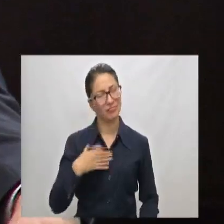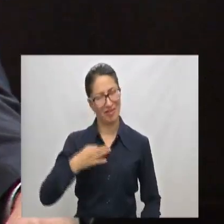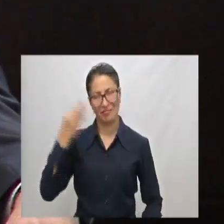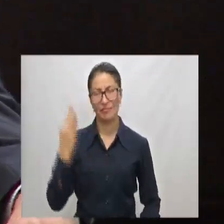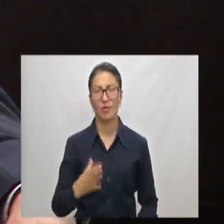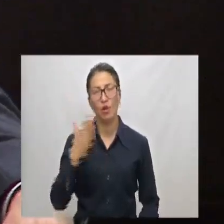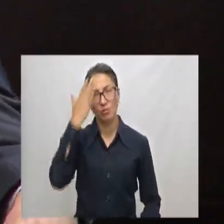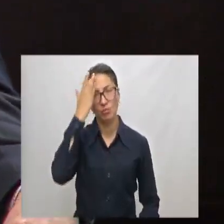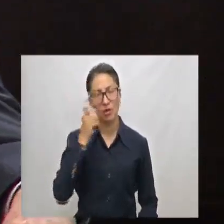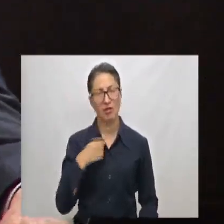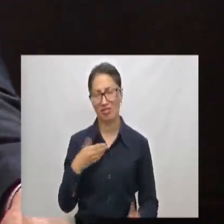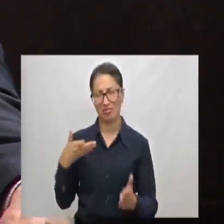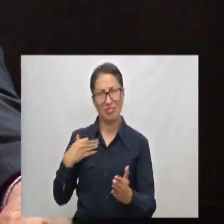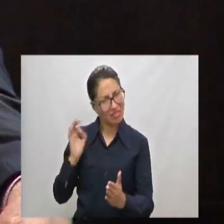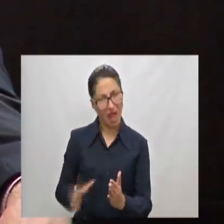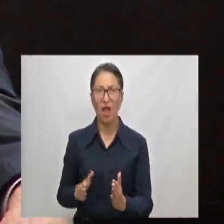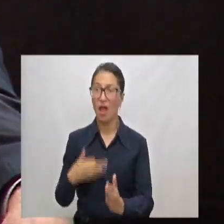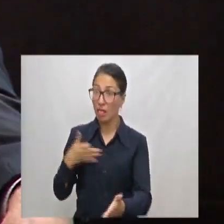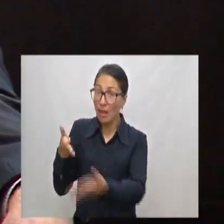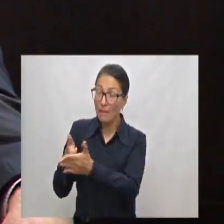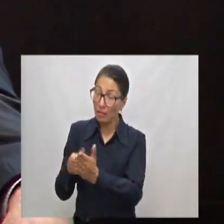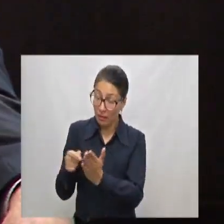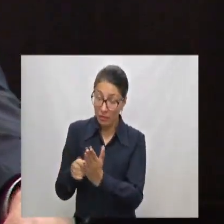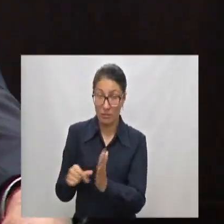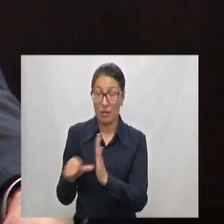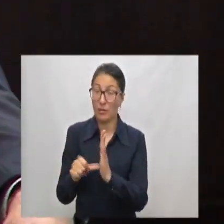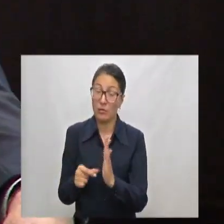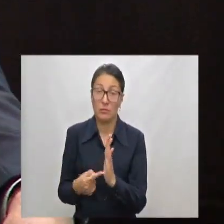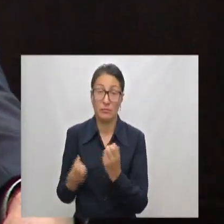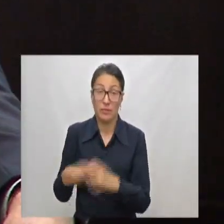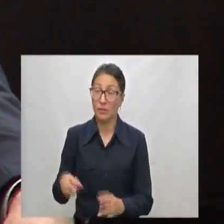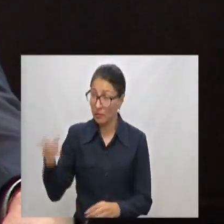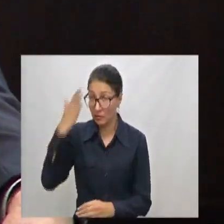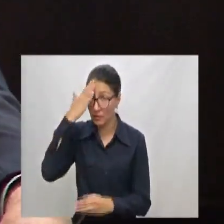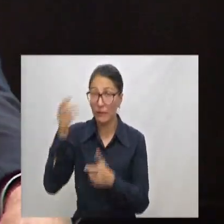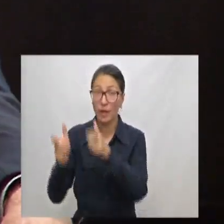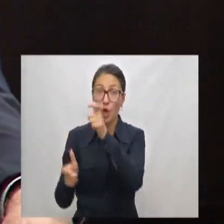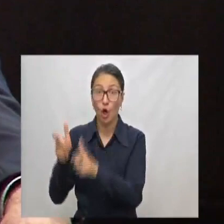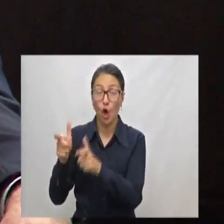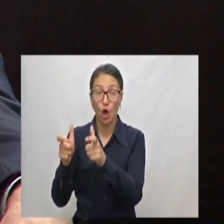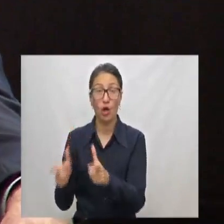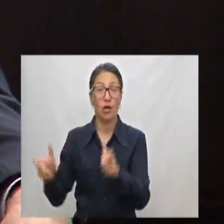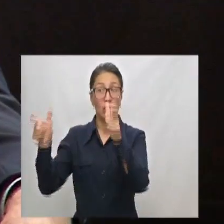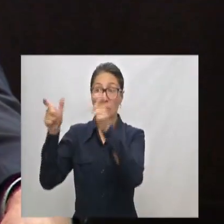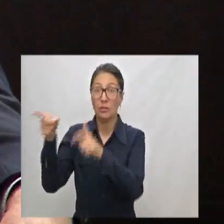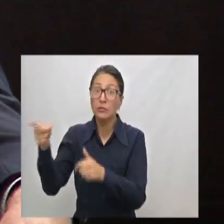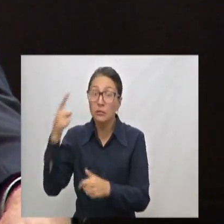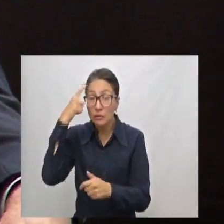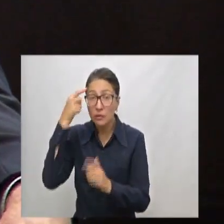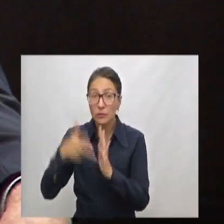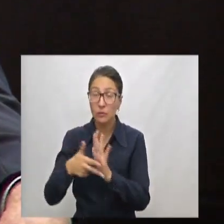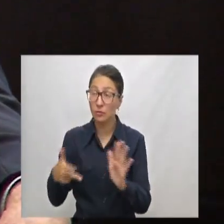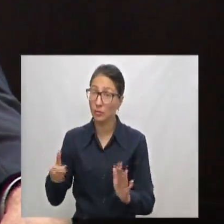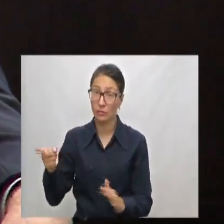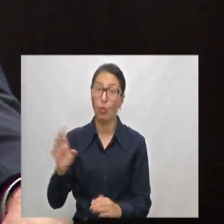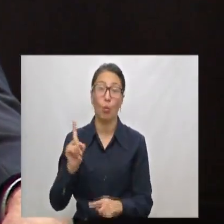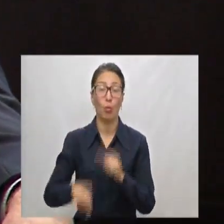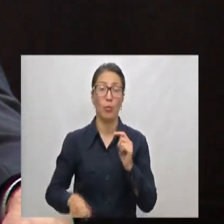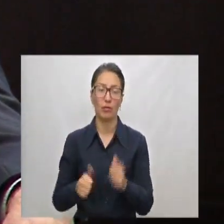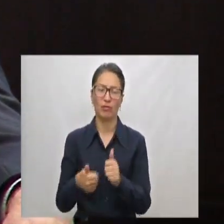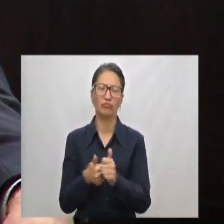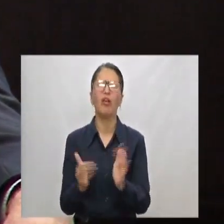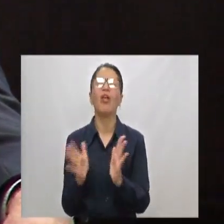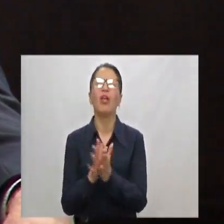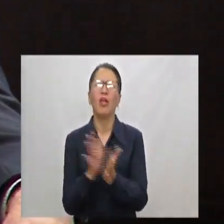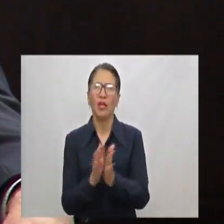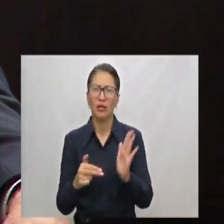certeza del triunfo de la demanda, porque yo creo que la Corte Constitucional no puede